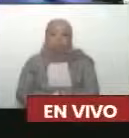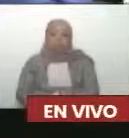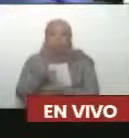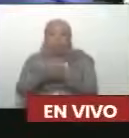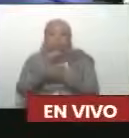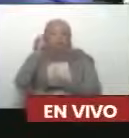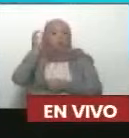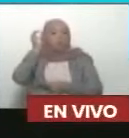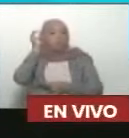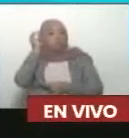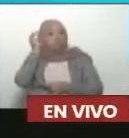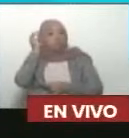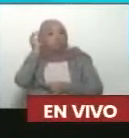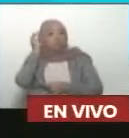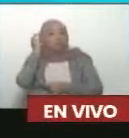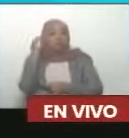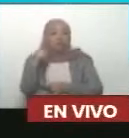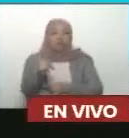de Cristo.